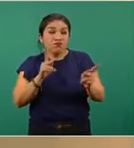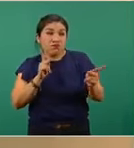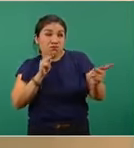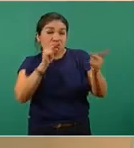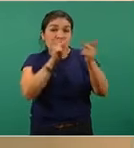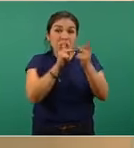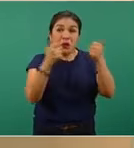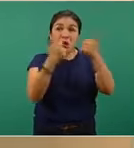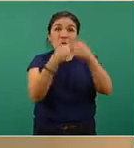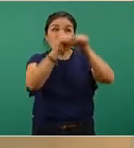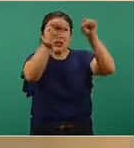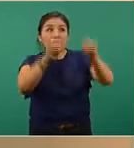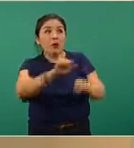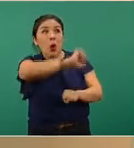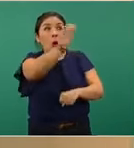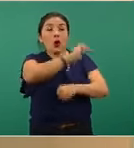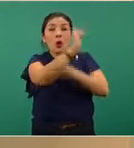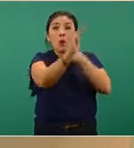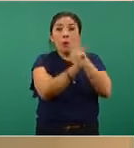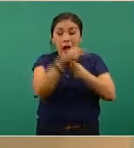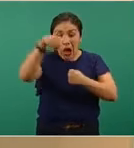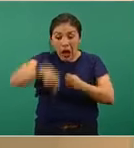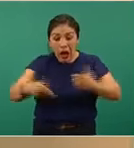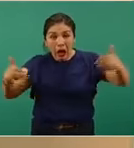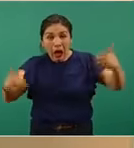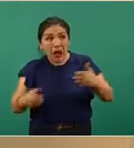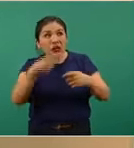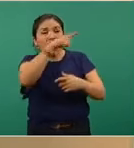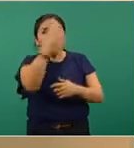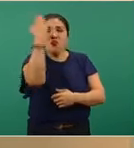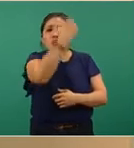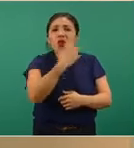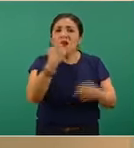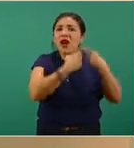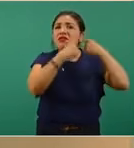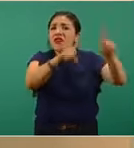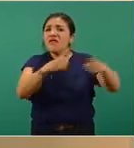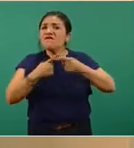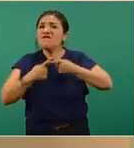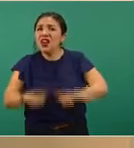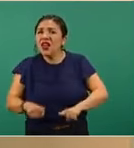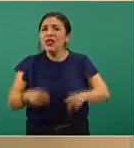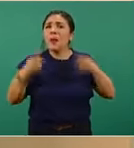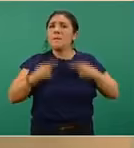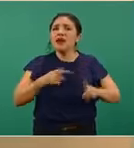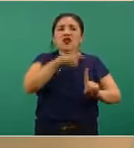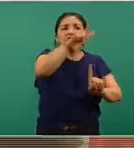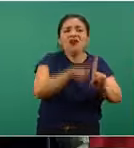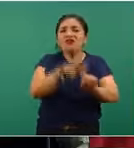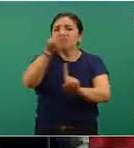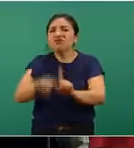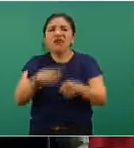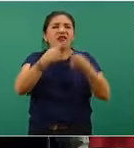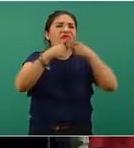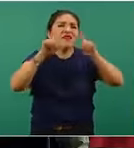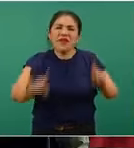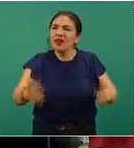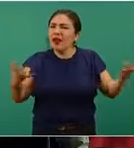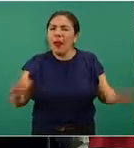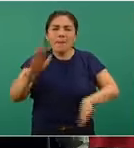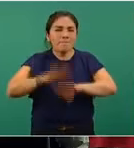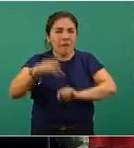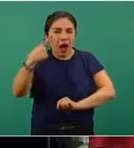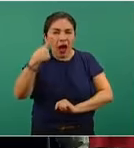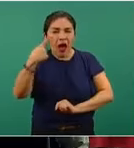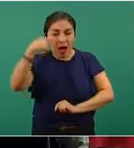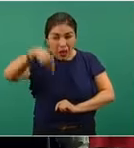un sistema contra otro sistema que estén realizando pruebas diferentes a diferentes personas. En general, en México,